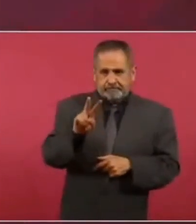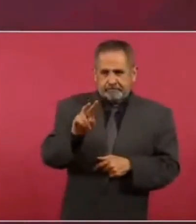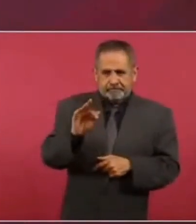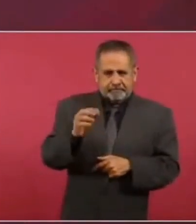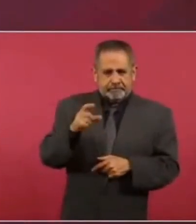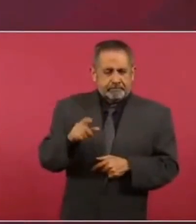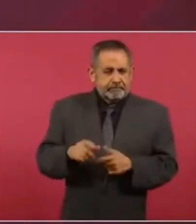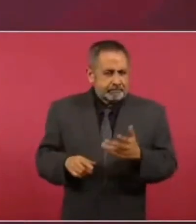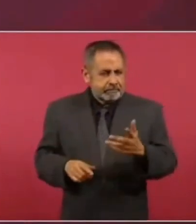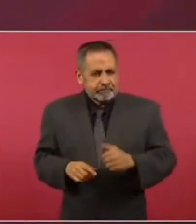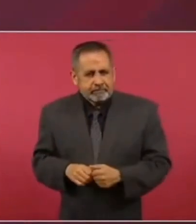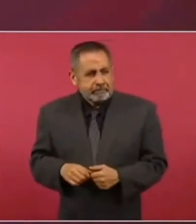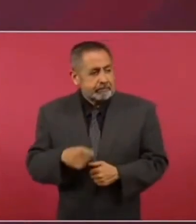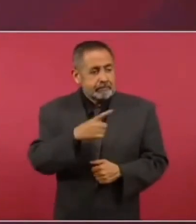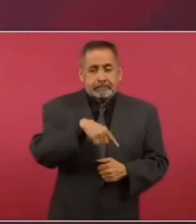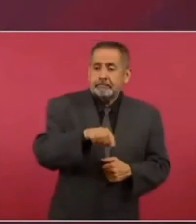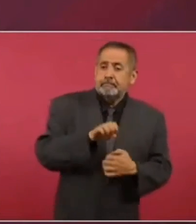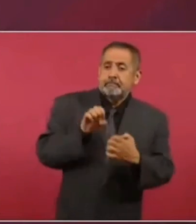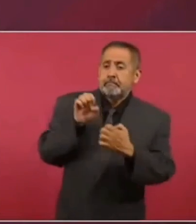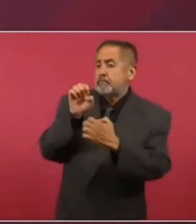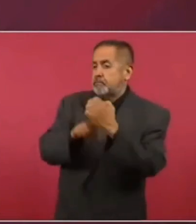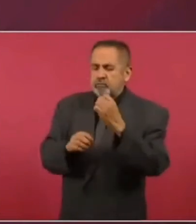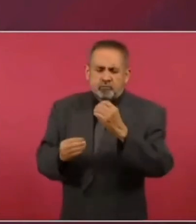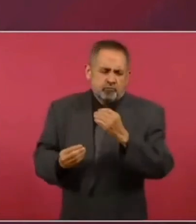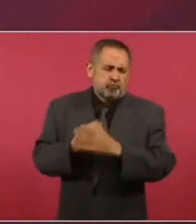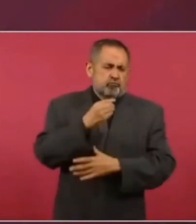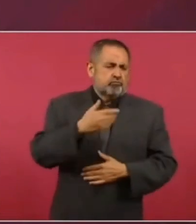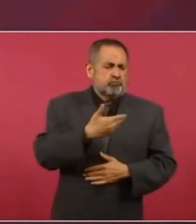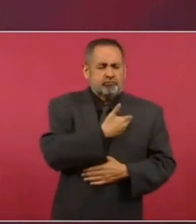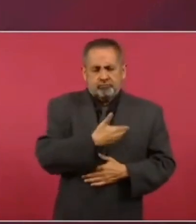engañaron de que era el gobierno del cambio?